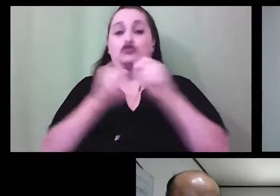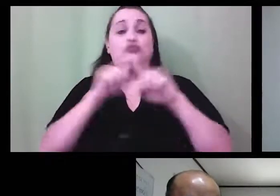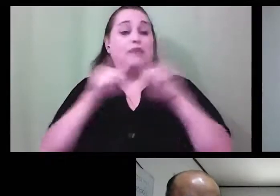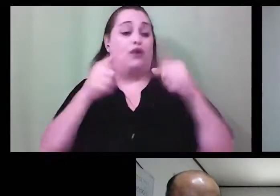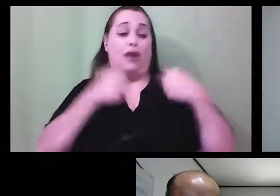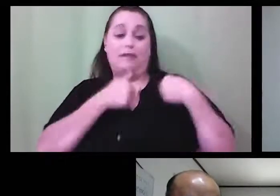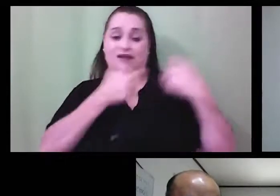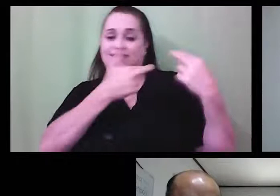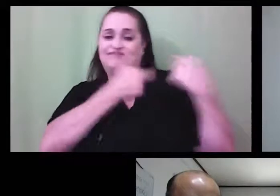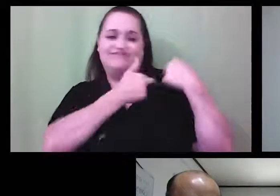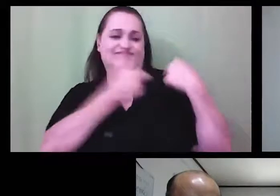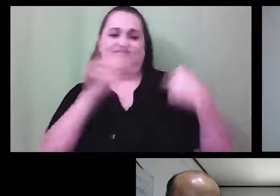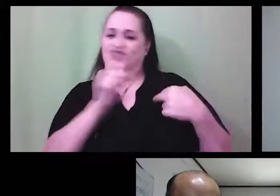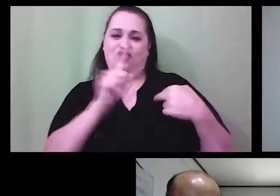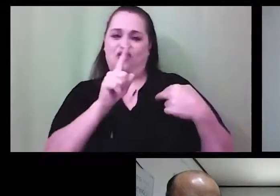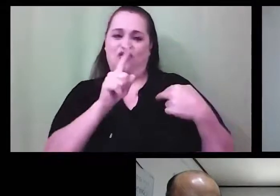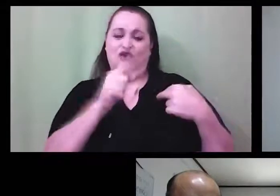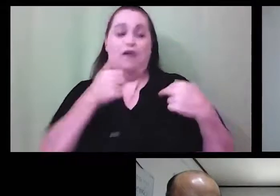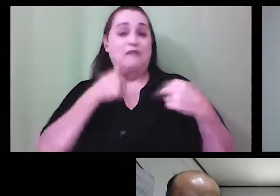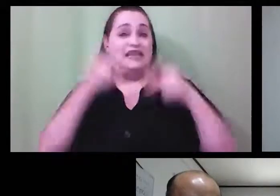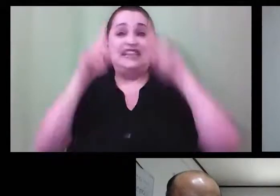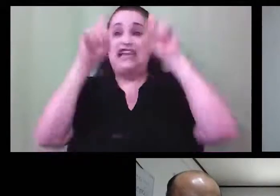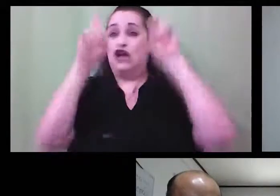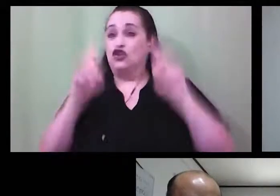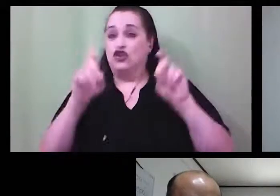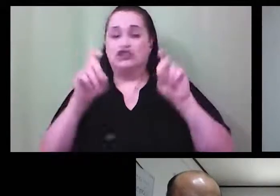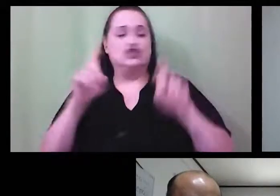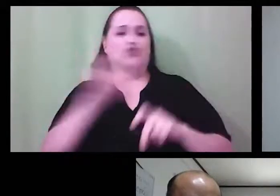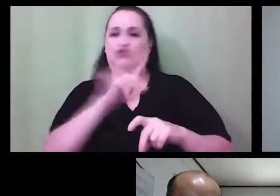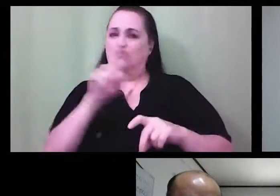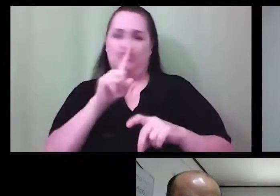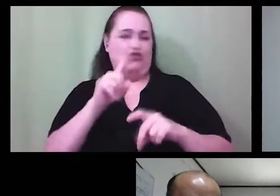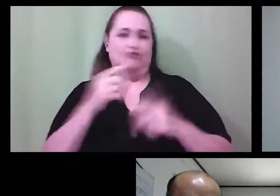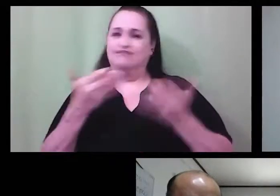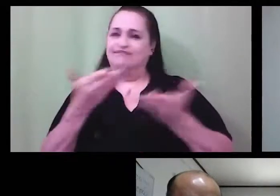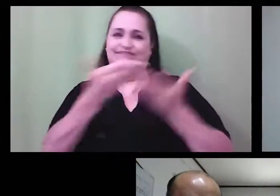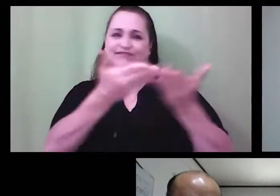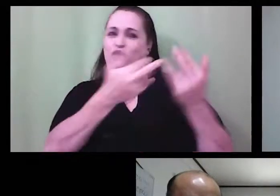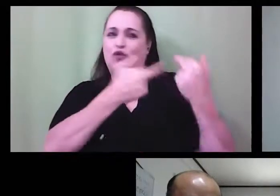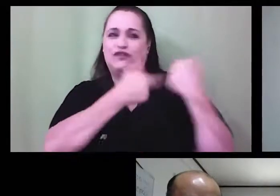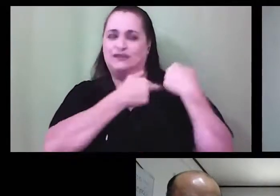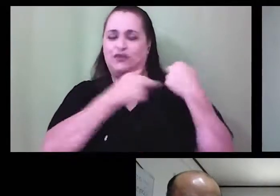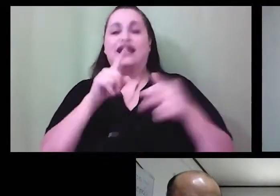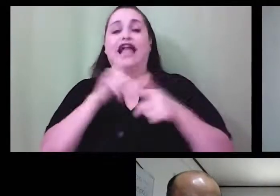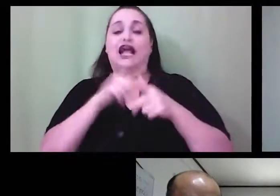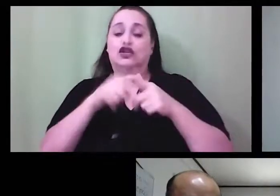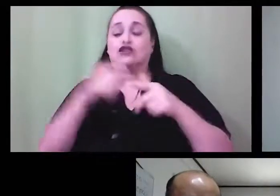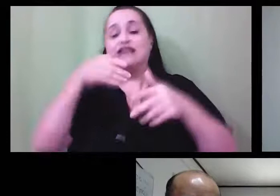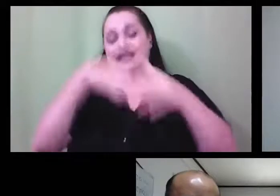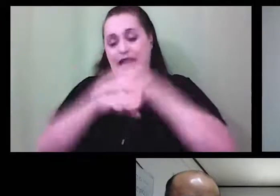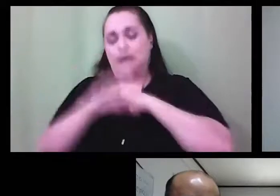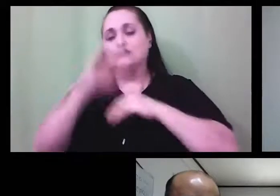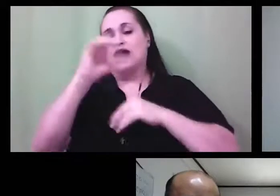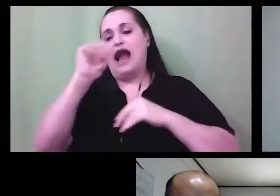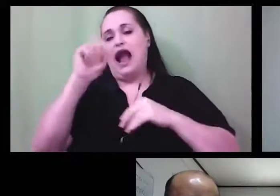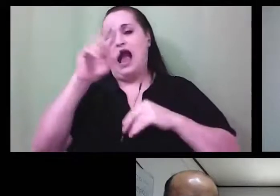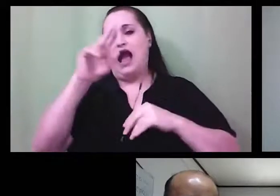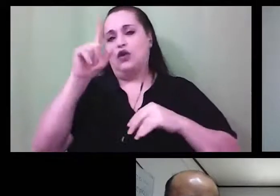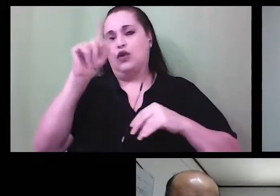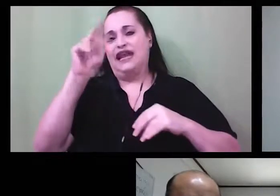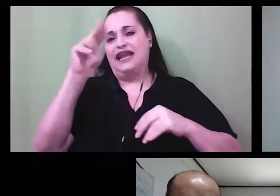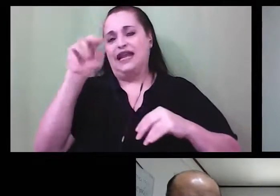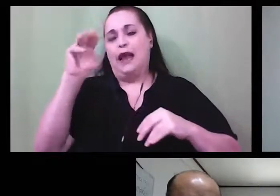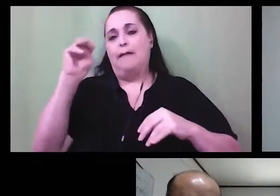tocaba. Y no me tocaba, y con mi diagnóstico menos me iba a tocar, ¿verdad? Entonces entramos a la Carolina Madabasi. Esa fue la